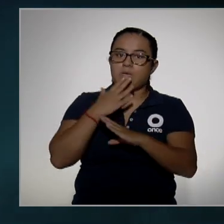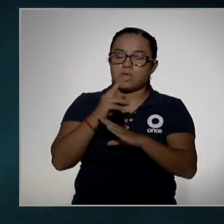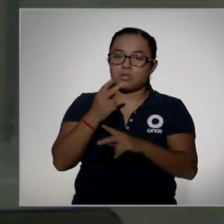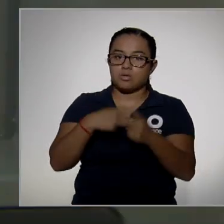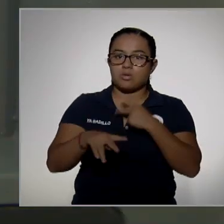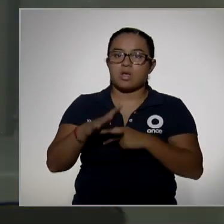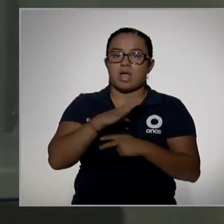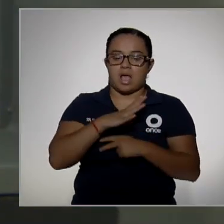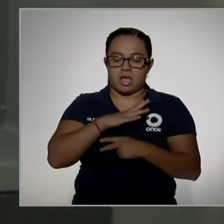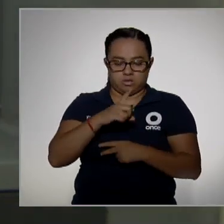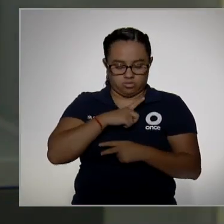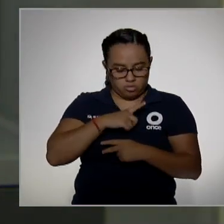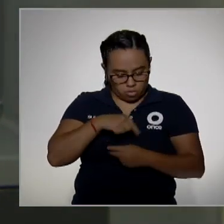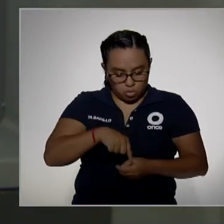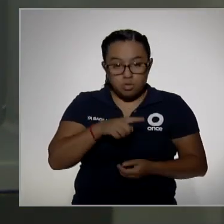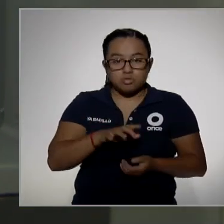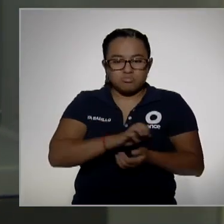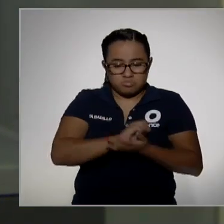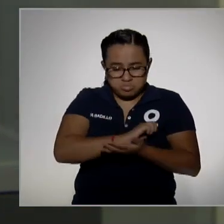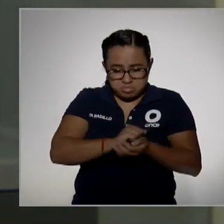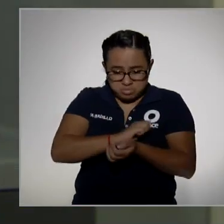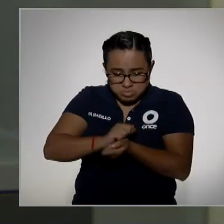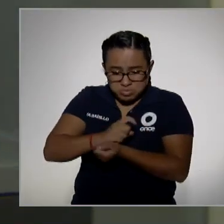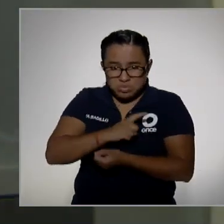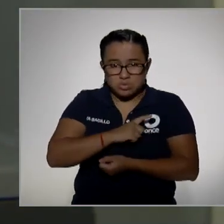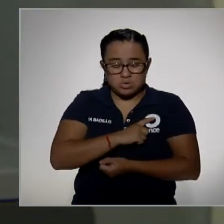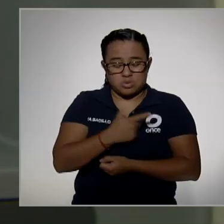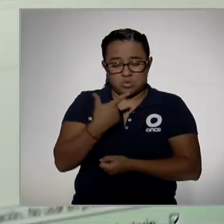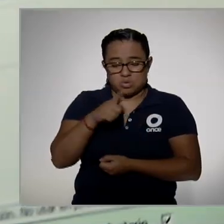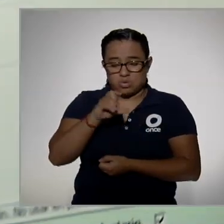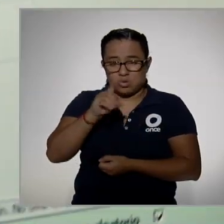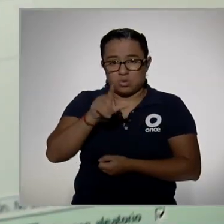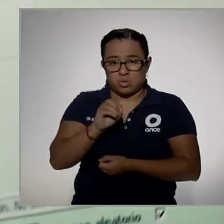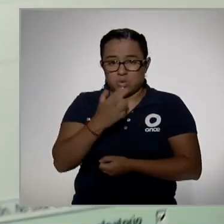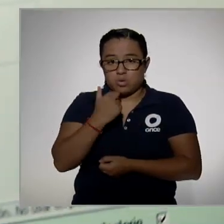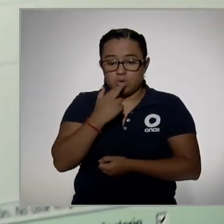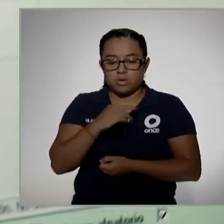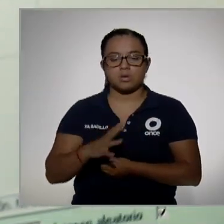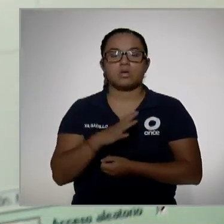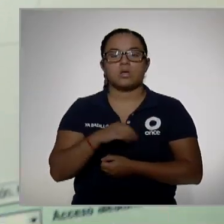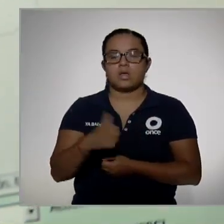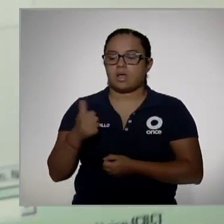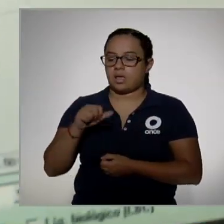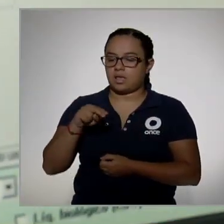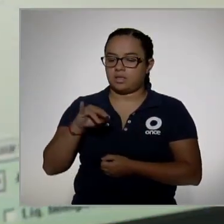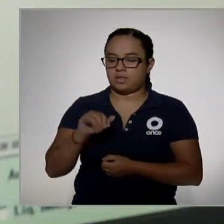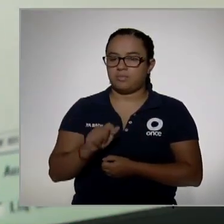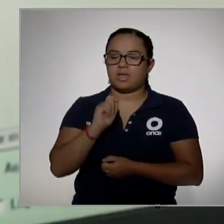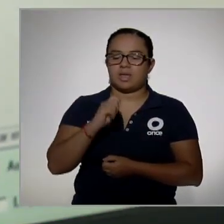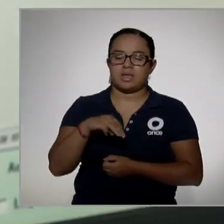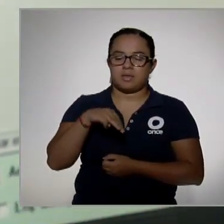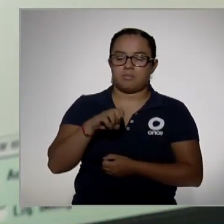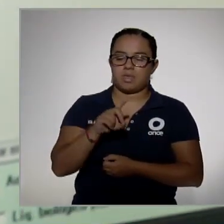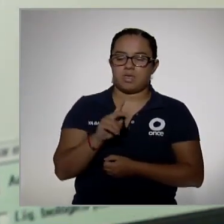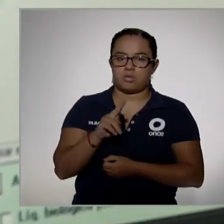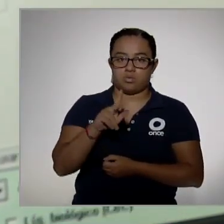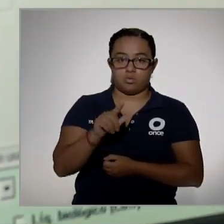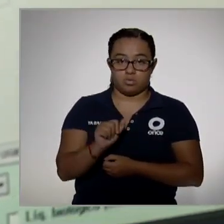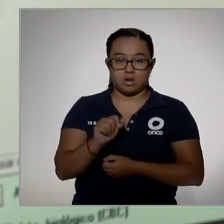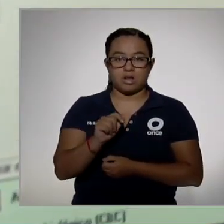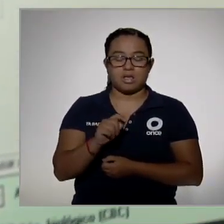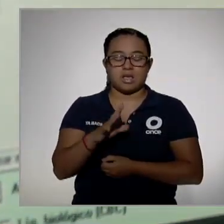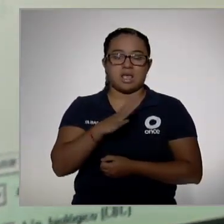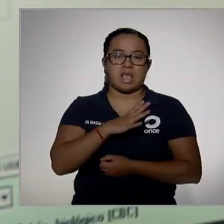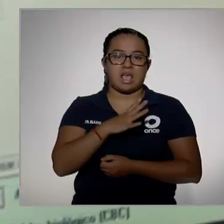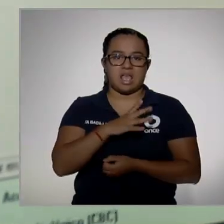una autodestrucción de los glóbulos rojos también existen las anemias de causa medular o central en los cuales existe un